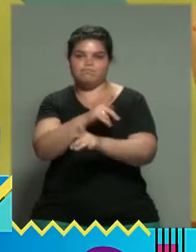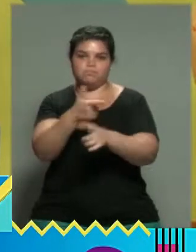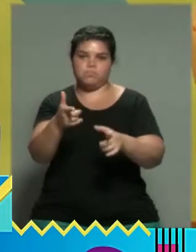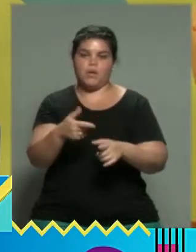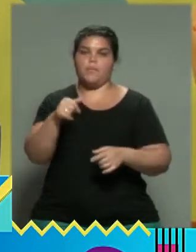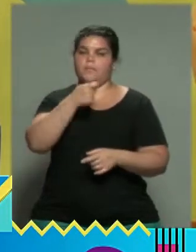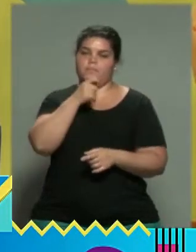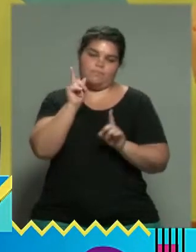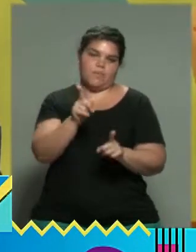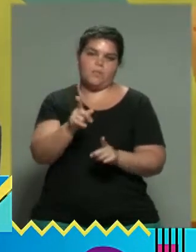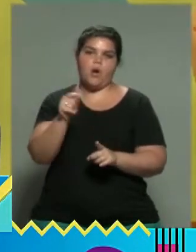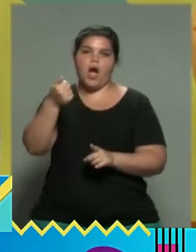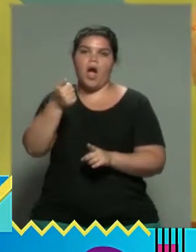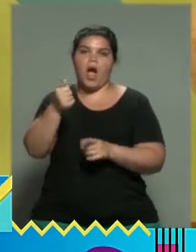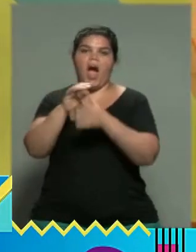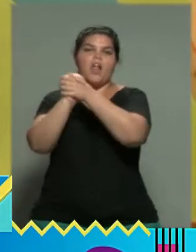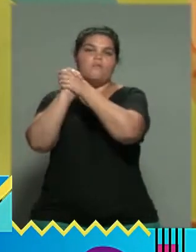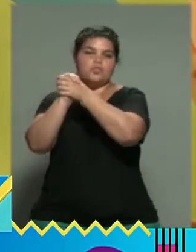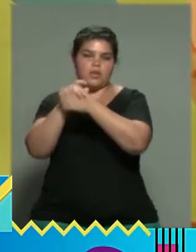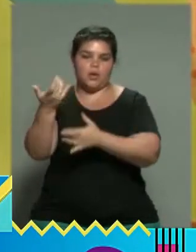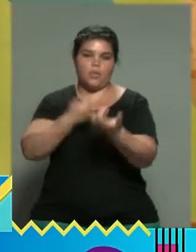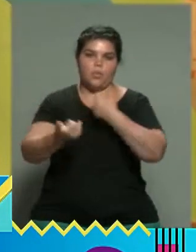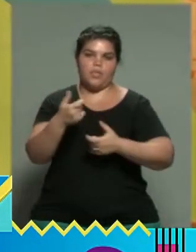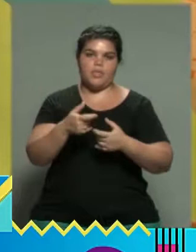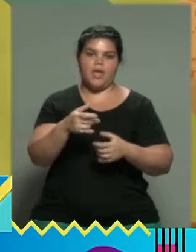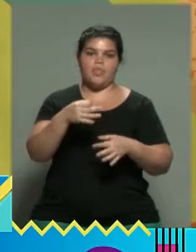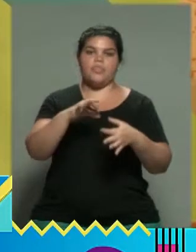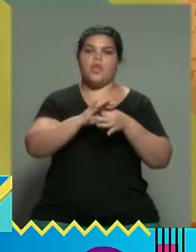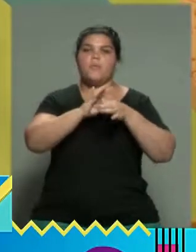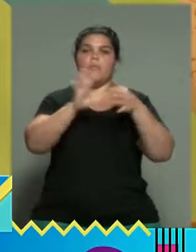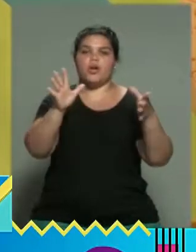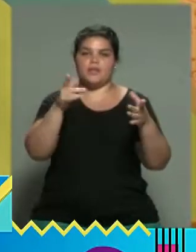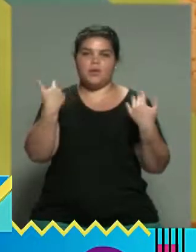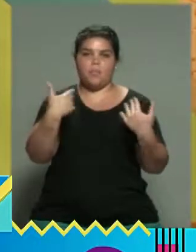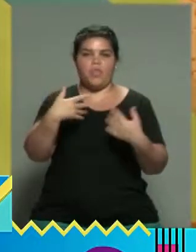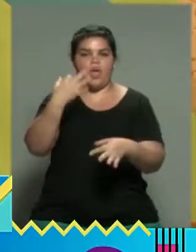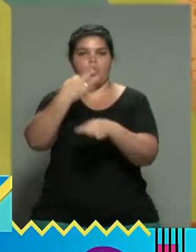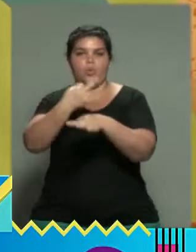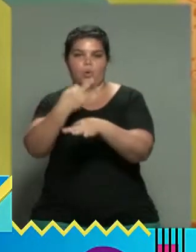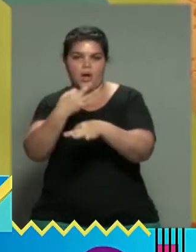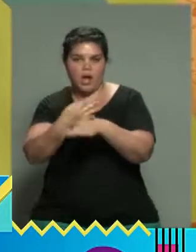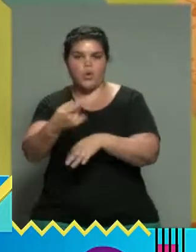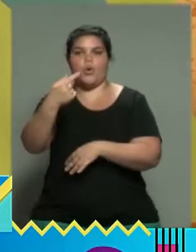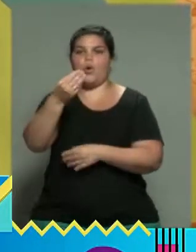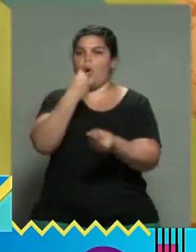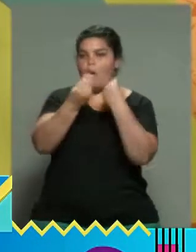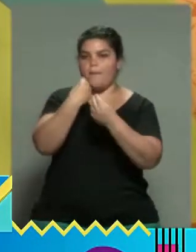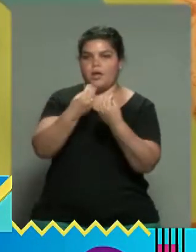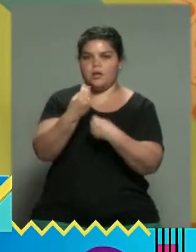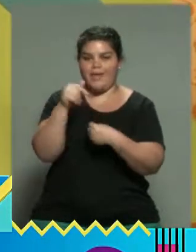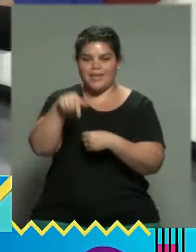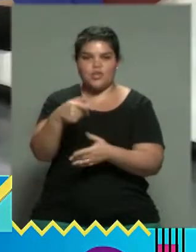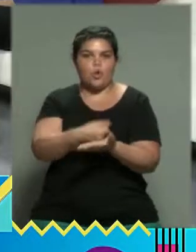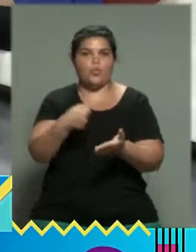democracia, como decía Alfonsín, podemos educarnos, comer y demás. Ese es el desafío, ¿no? Que esta democracia, podríamos decir,